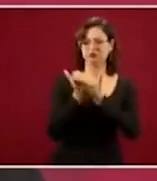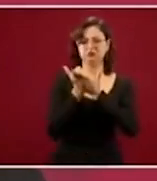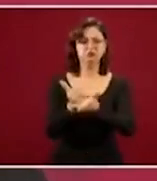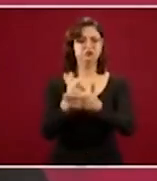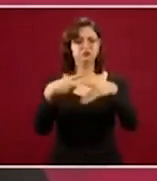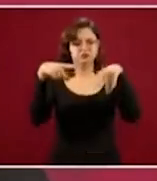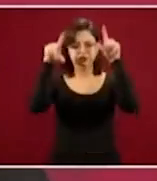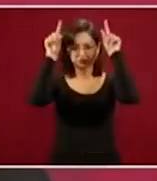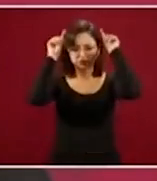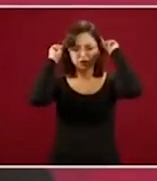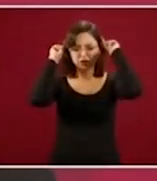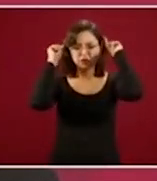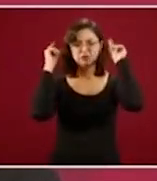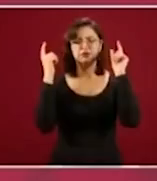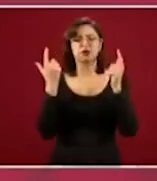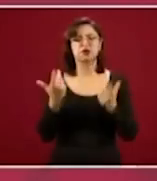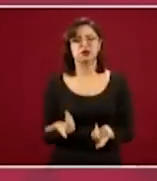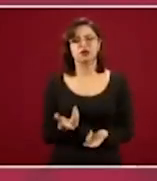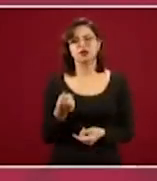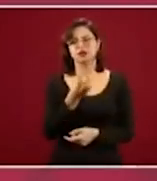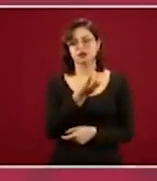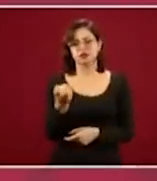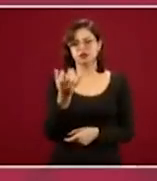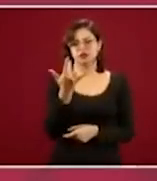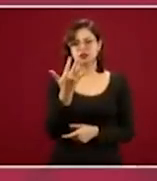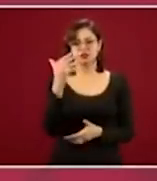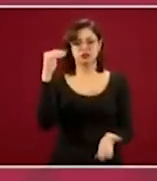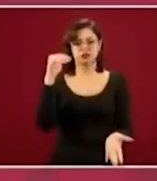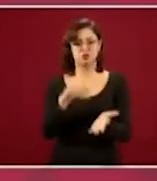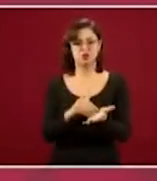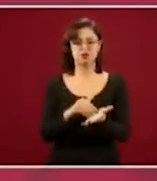Enfermeras, son como 350 mil